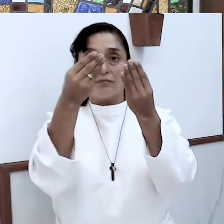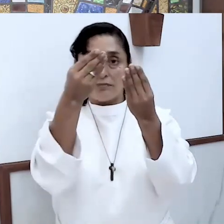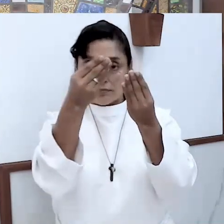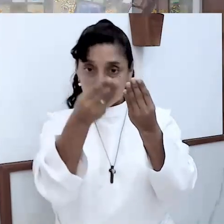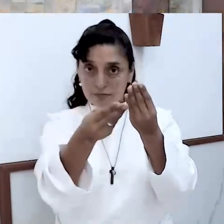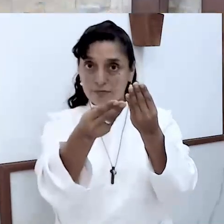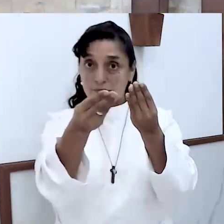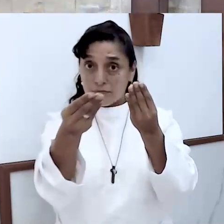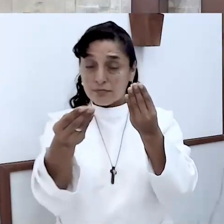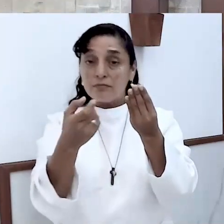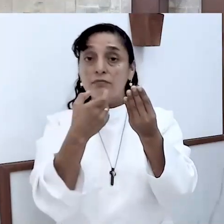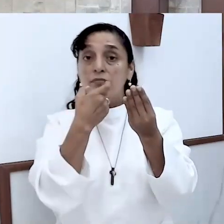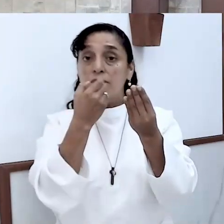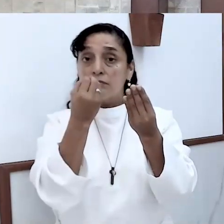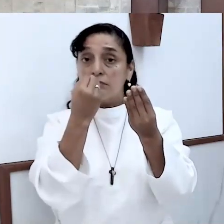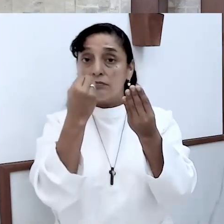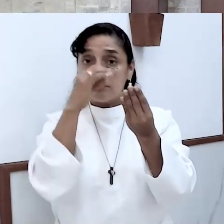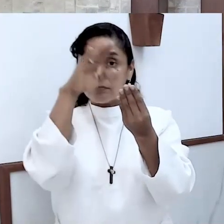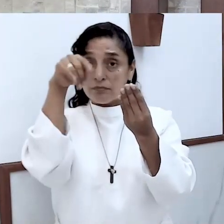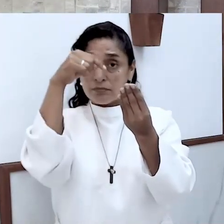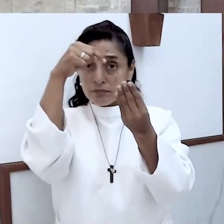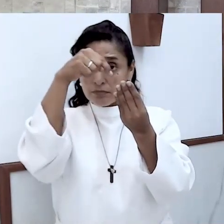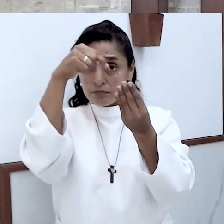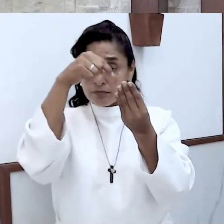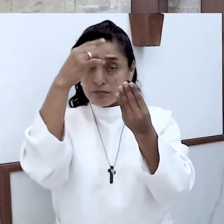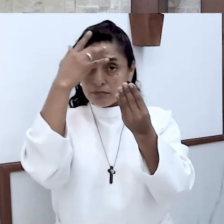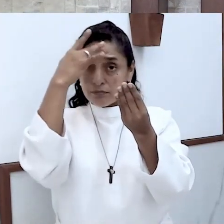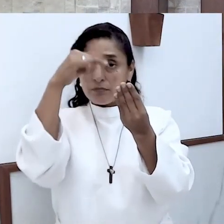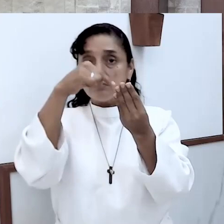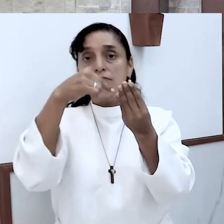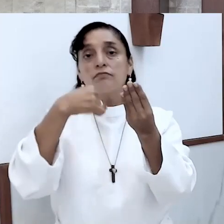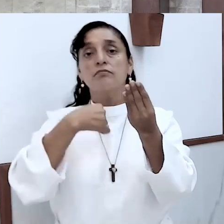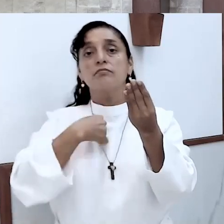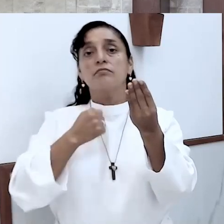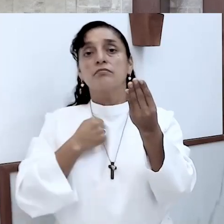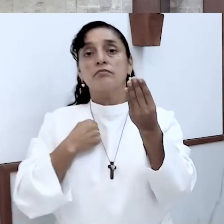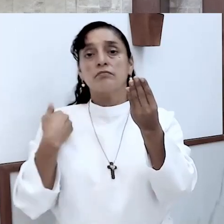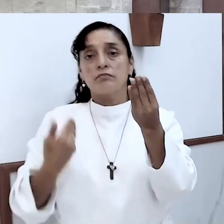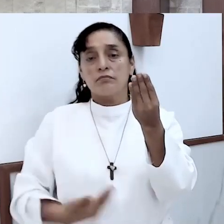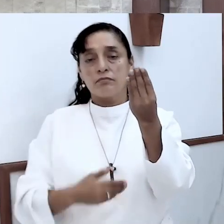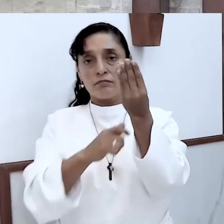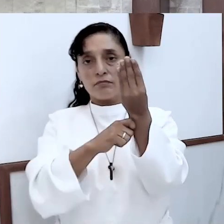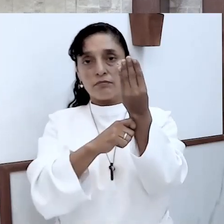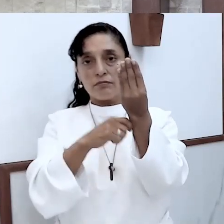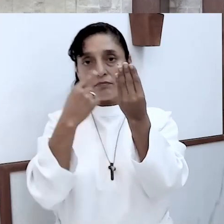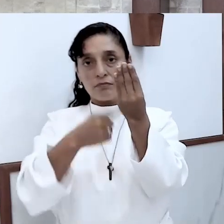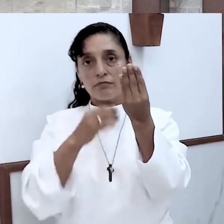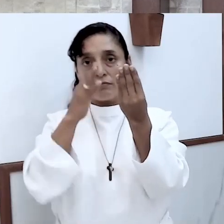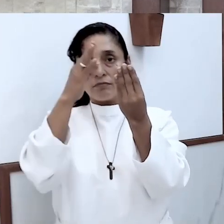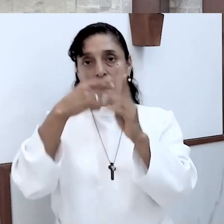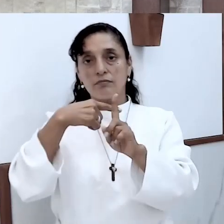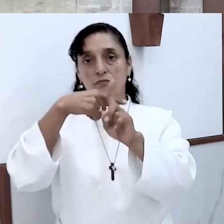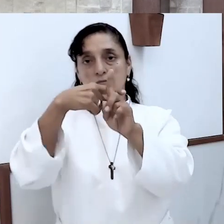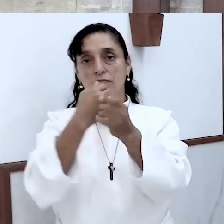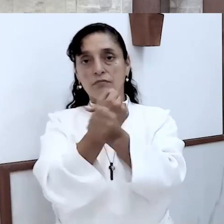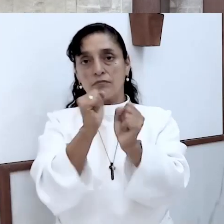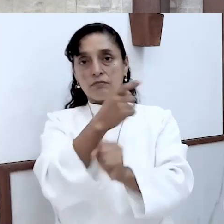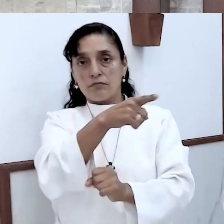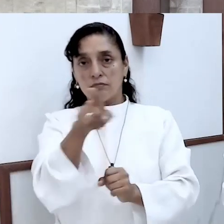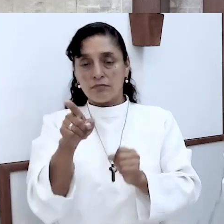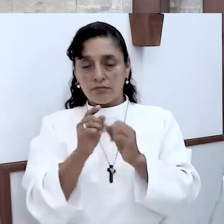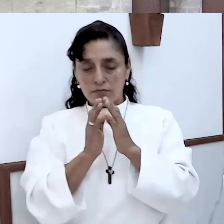diciendo, tomen y coman todos de él, porque esto es mi cuerpo, que será